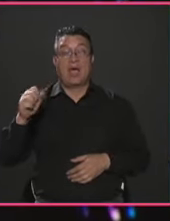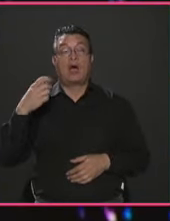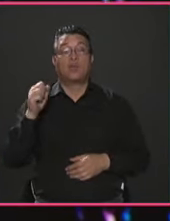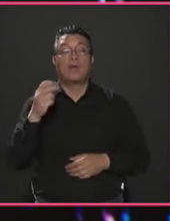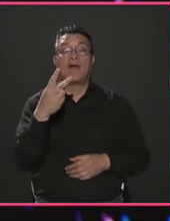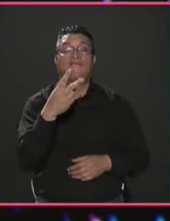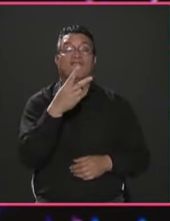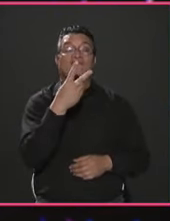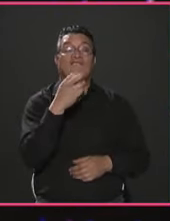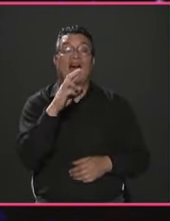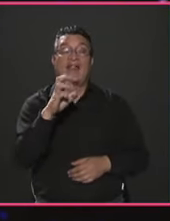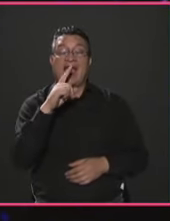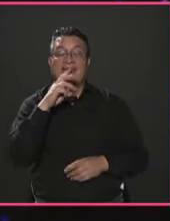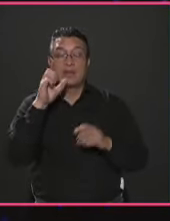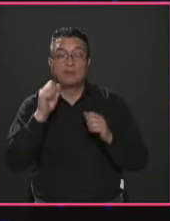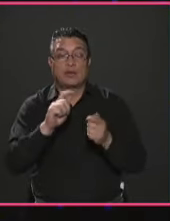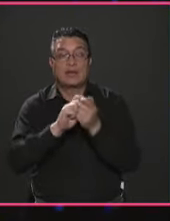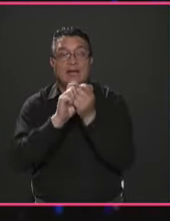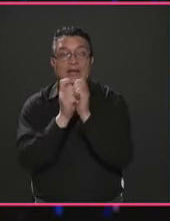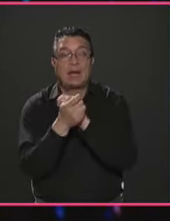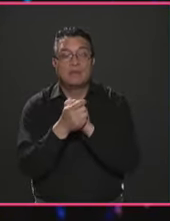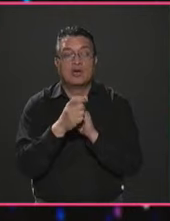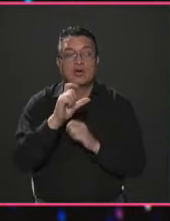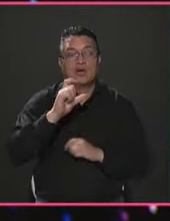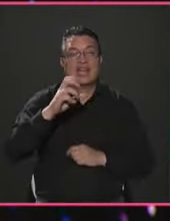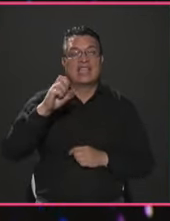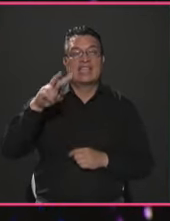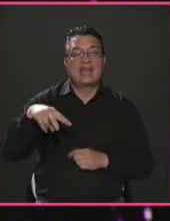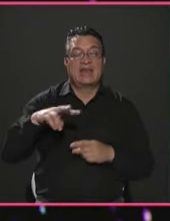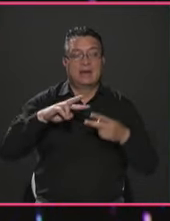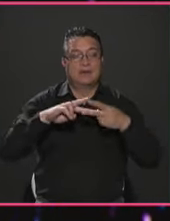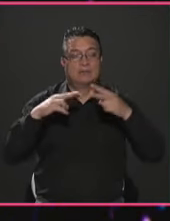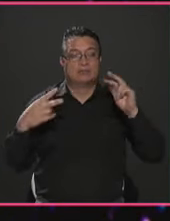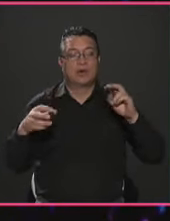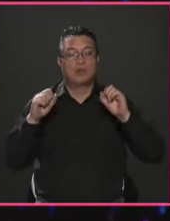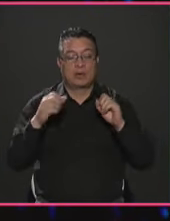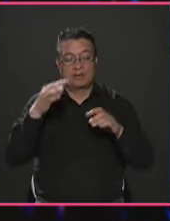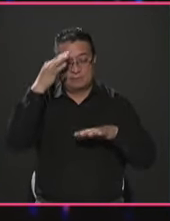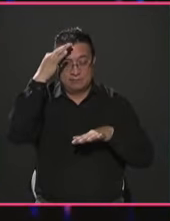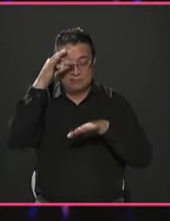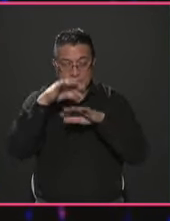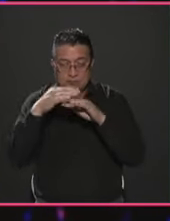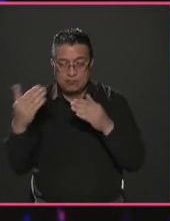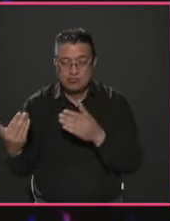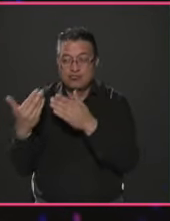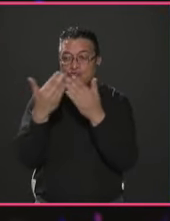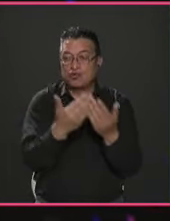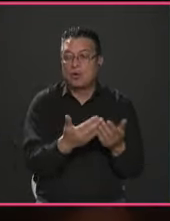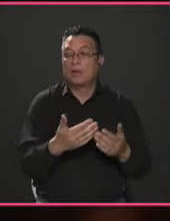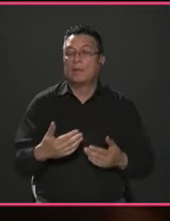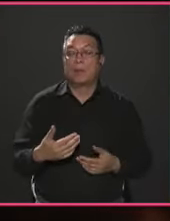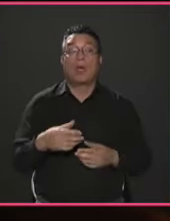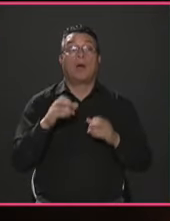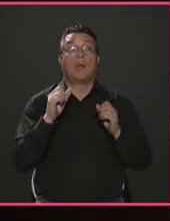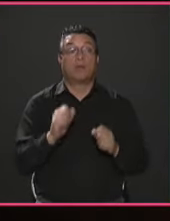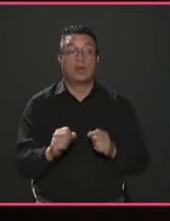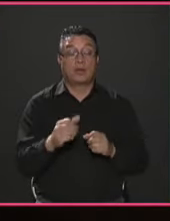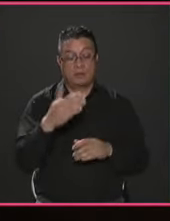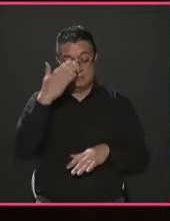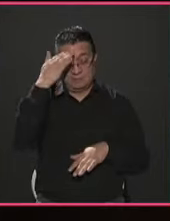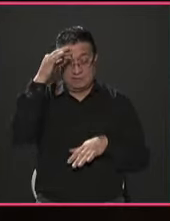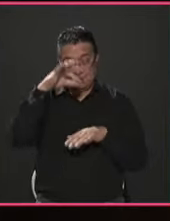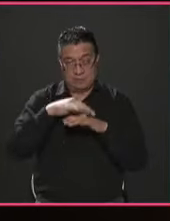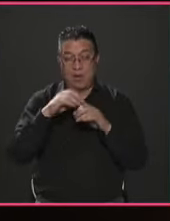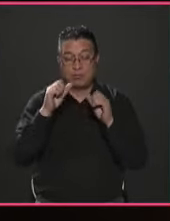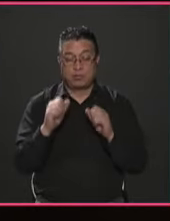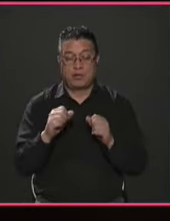podrían cambiar el Gen y generar algún tipo de pató ya eh una variante patogénica